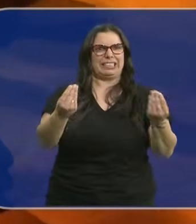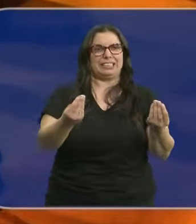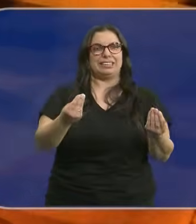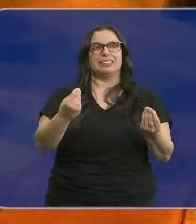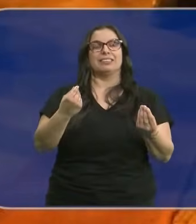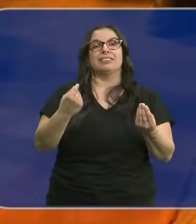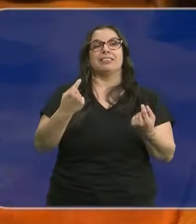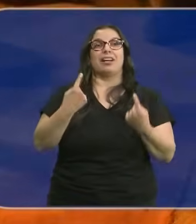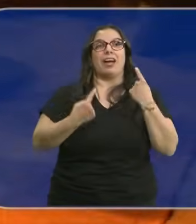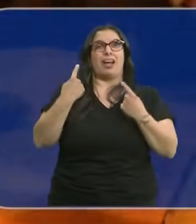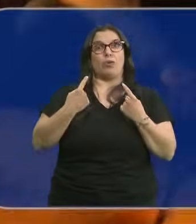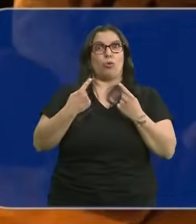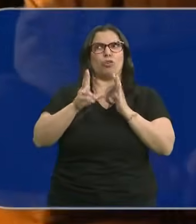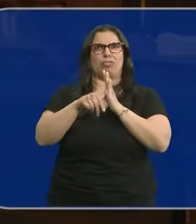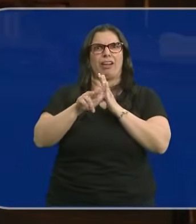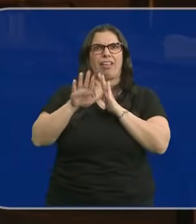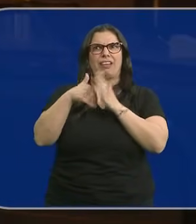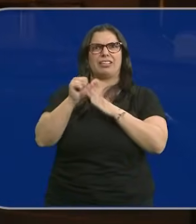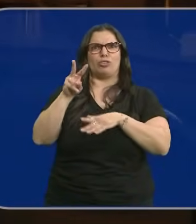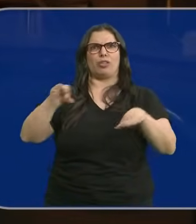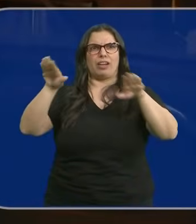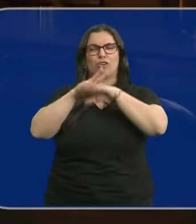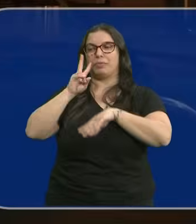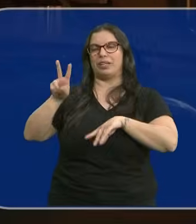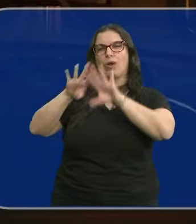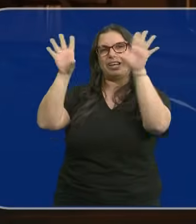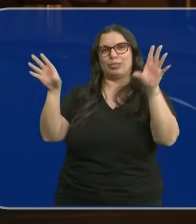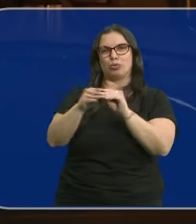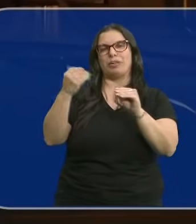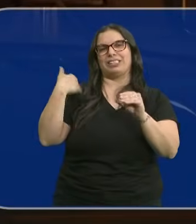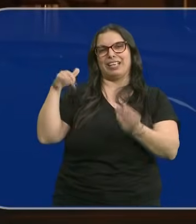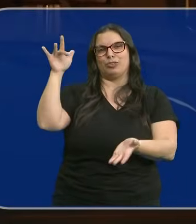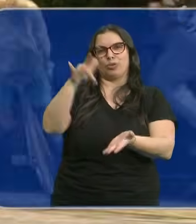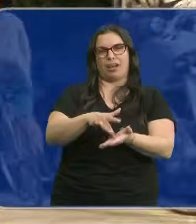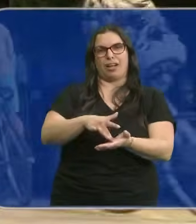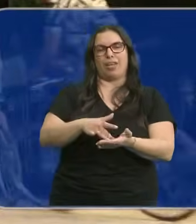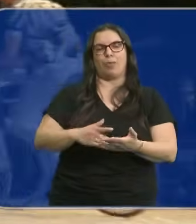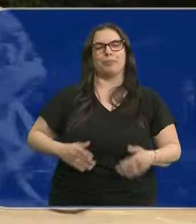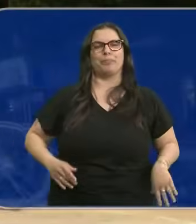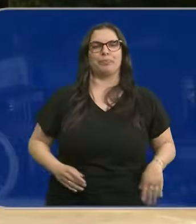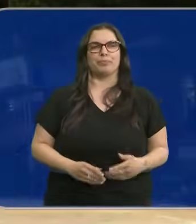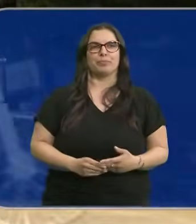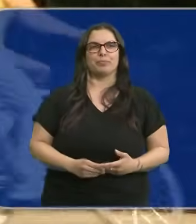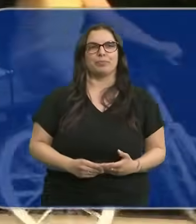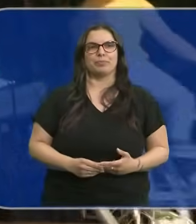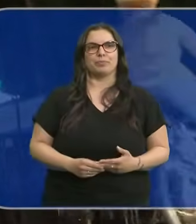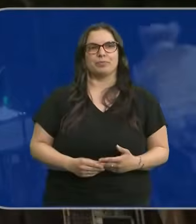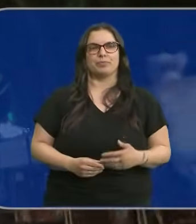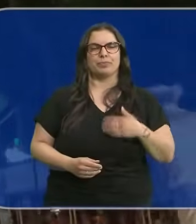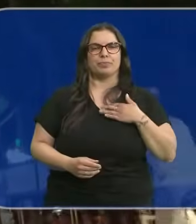más tardías terminarán pasadas las 12 de la noche. Esto que ven es un resumen de lo que ya se ha podido ver en los primeros instantes del certamen.